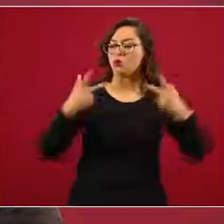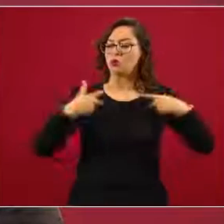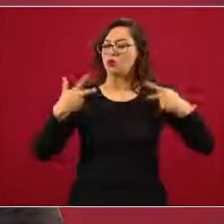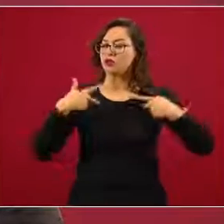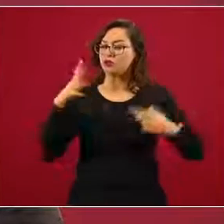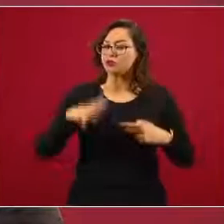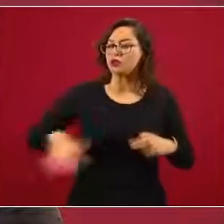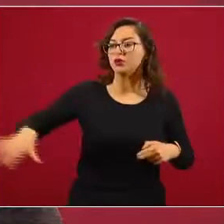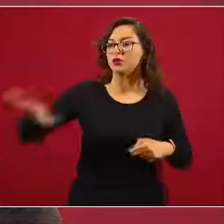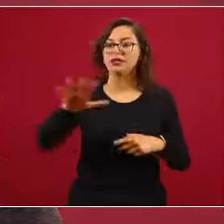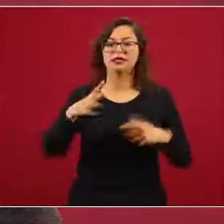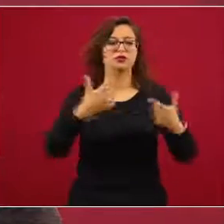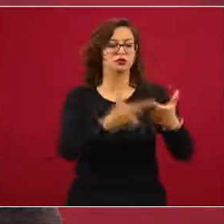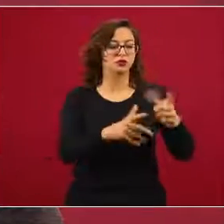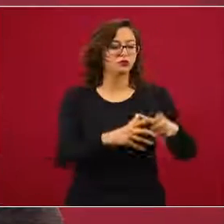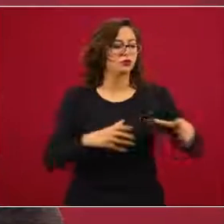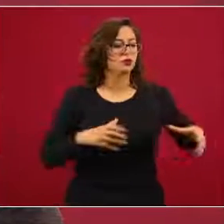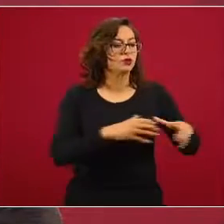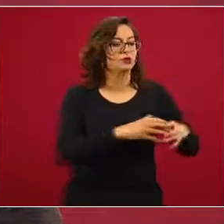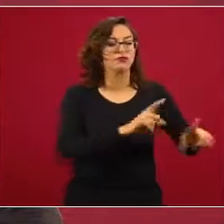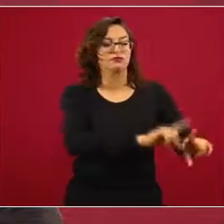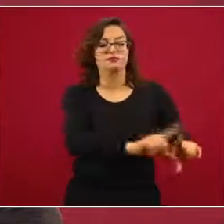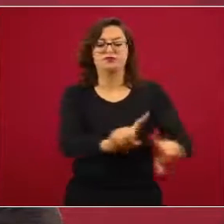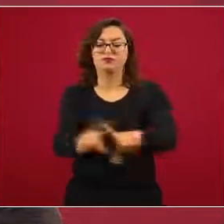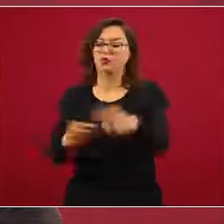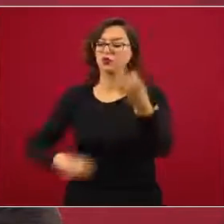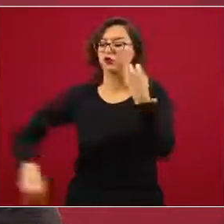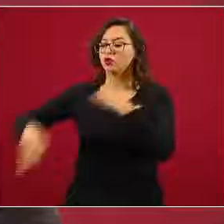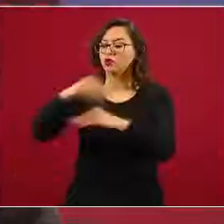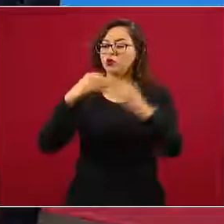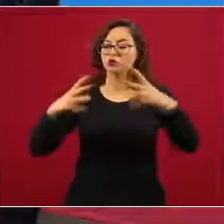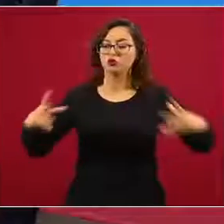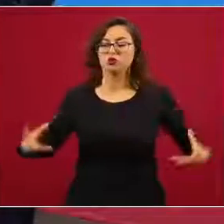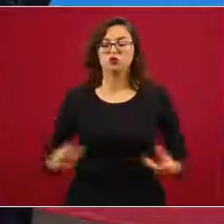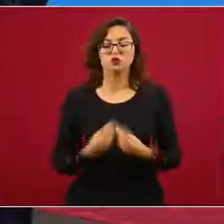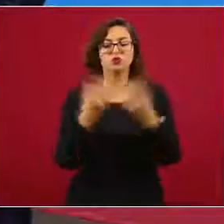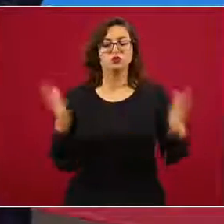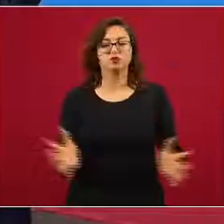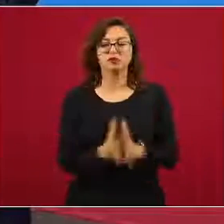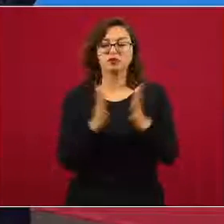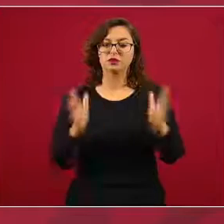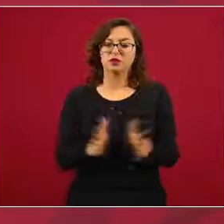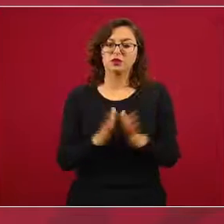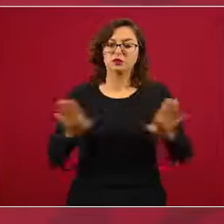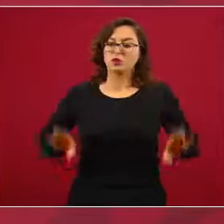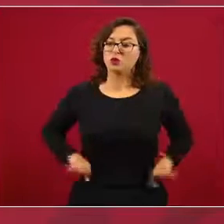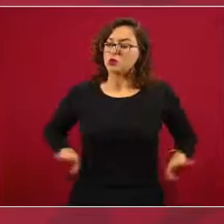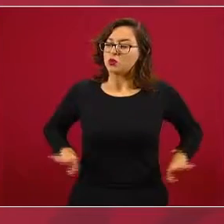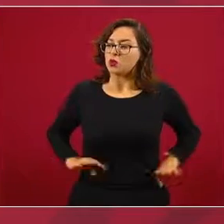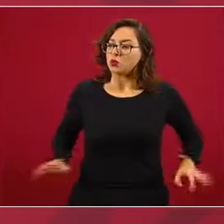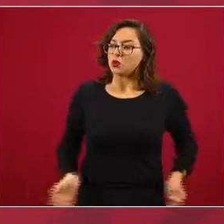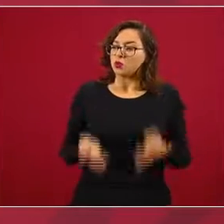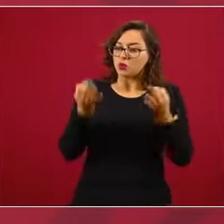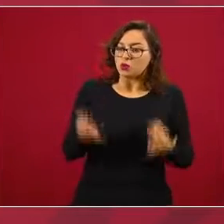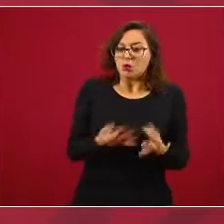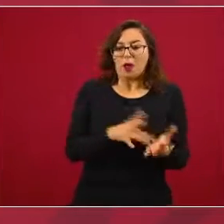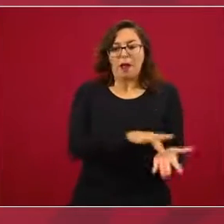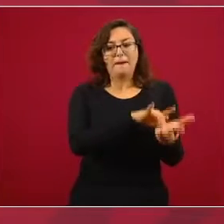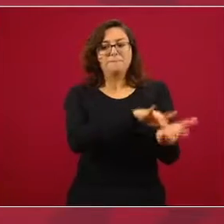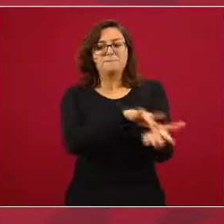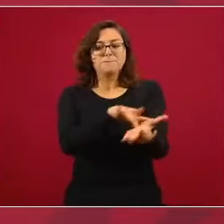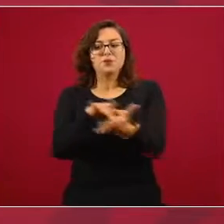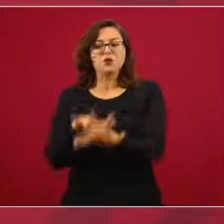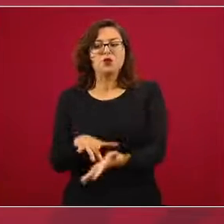repito, la población con su gran calidad, su gran característica en México de solidaridad y